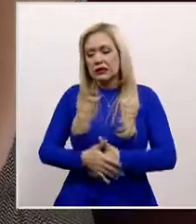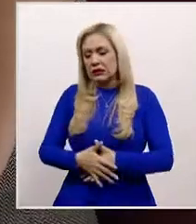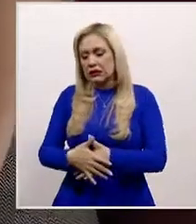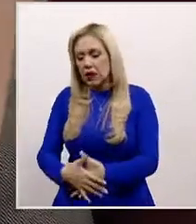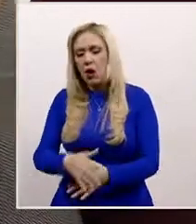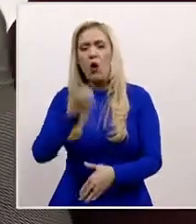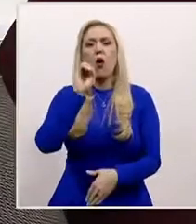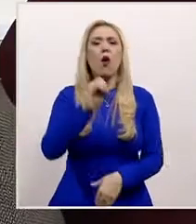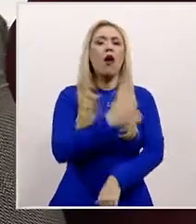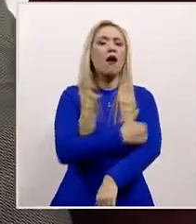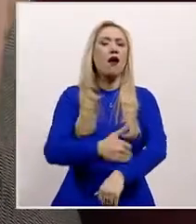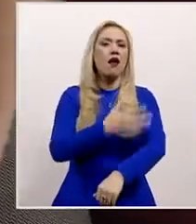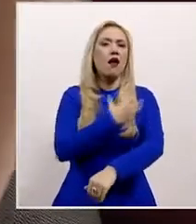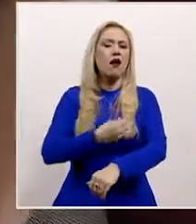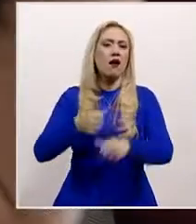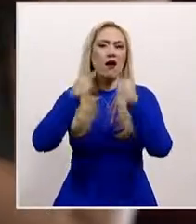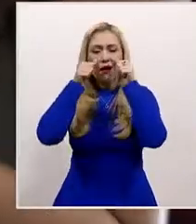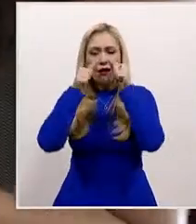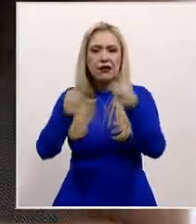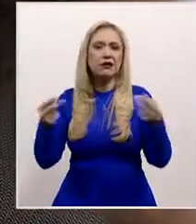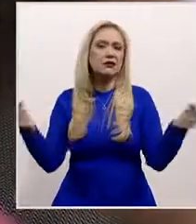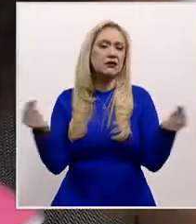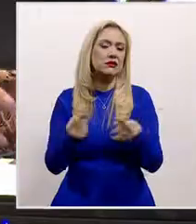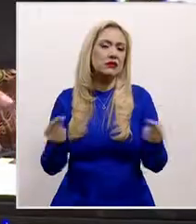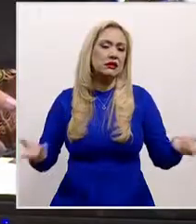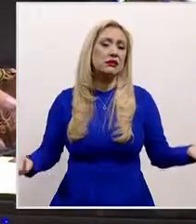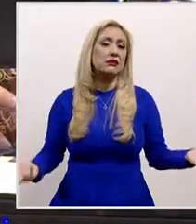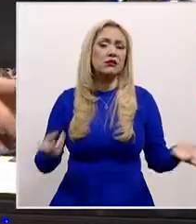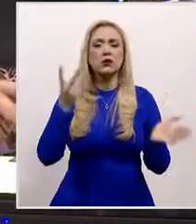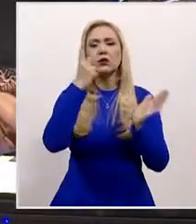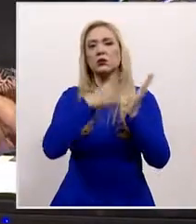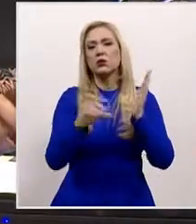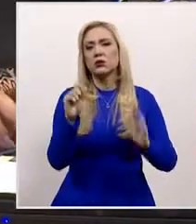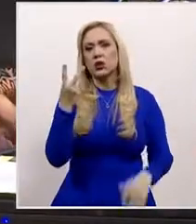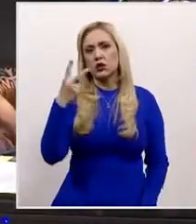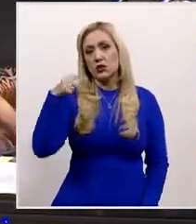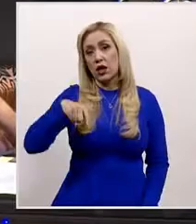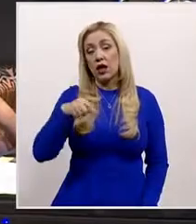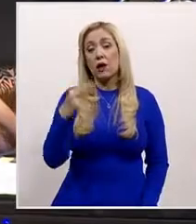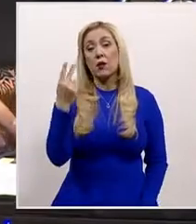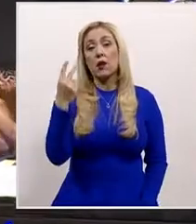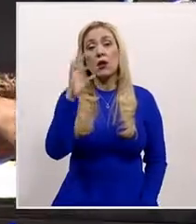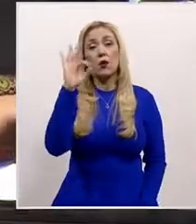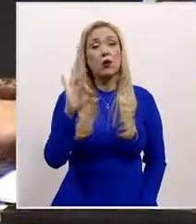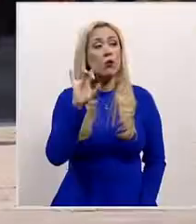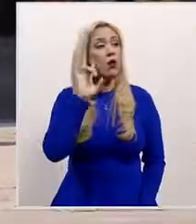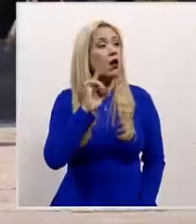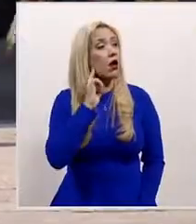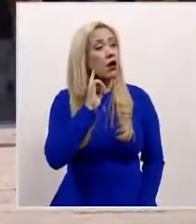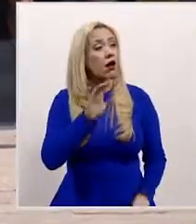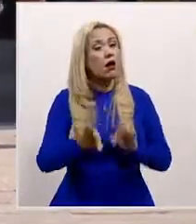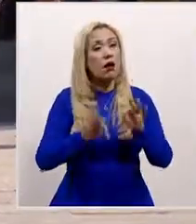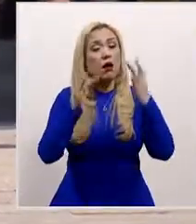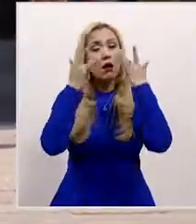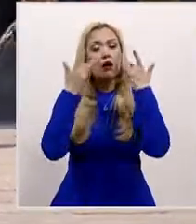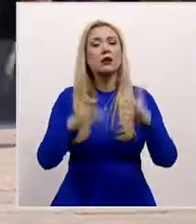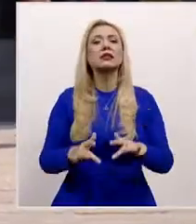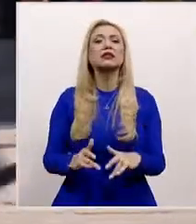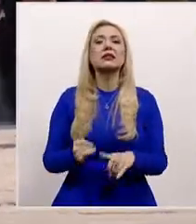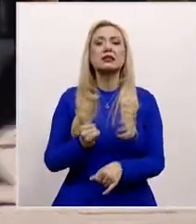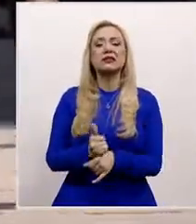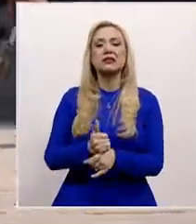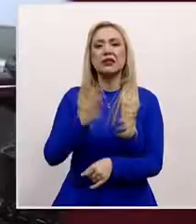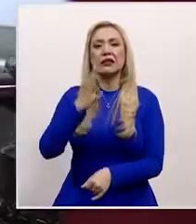durante los tres primeros meses de 2002 el 25 por ciento de las mujeres que abandonaron su empleo lo hicieron por razones familiares